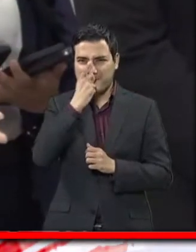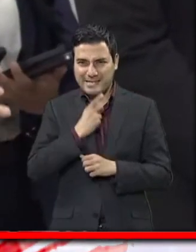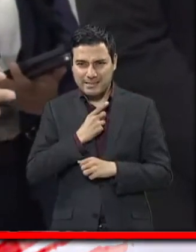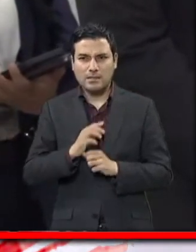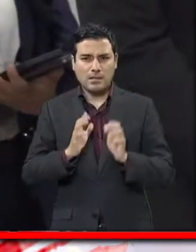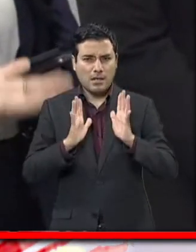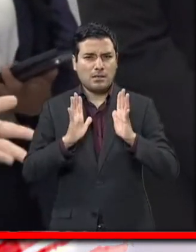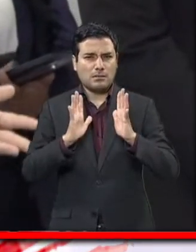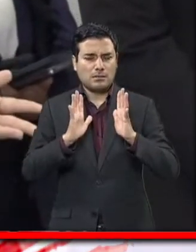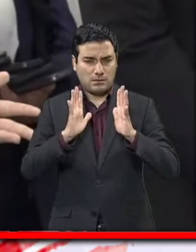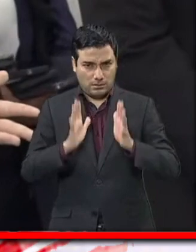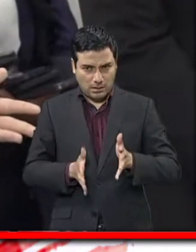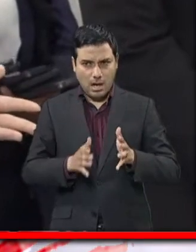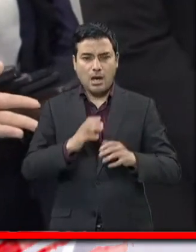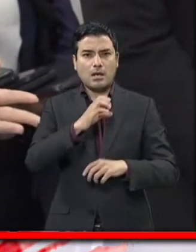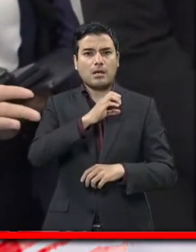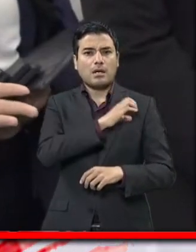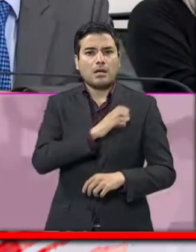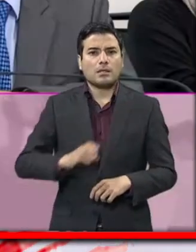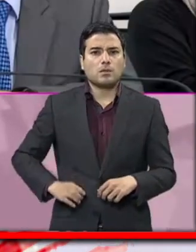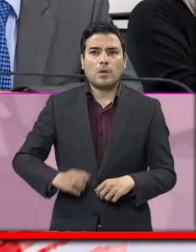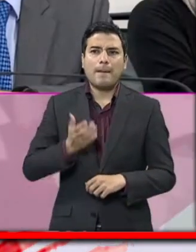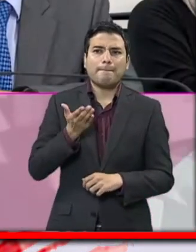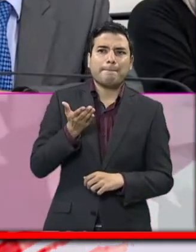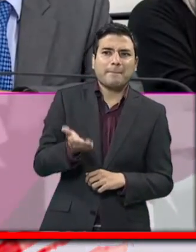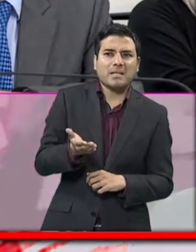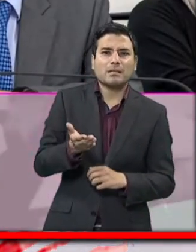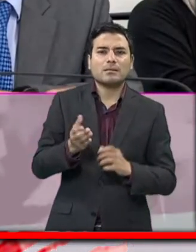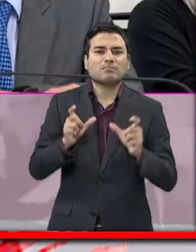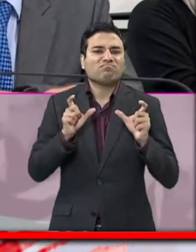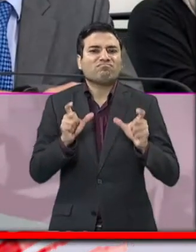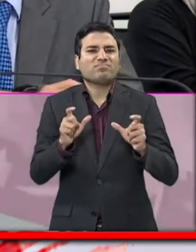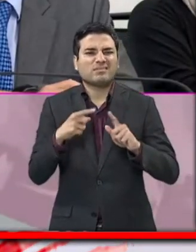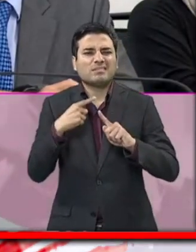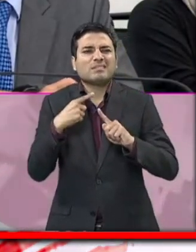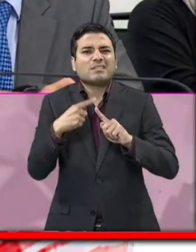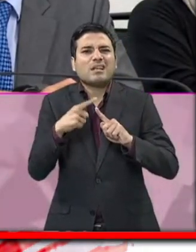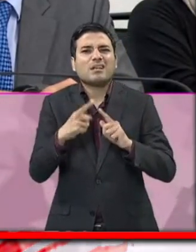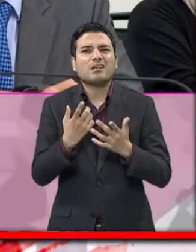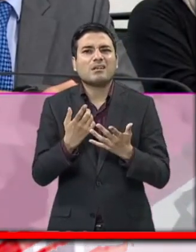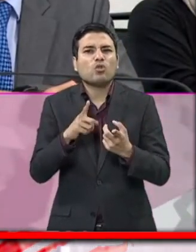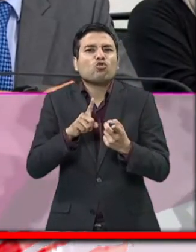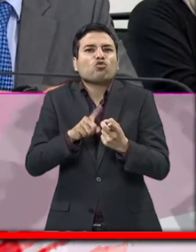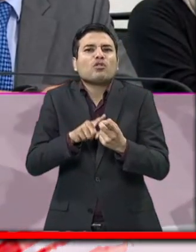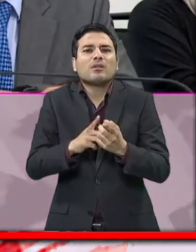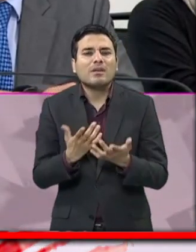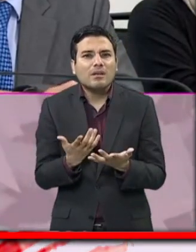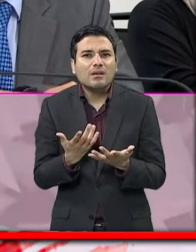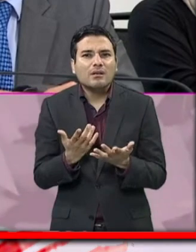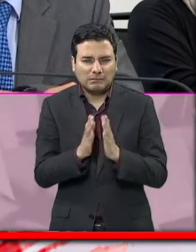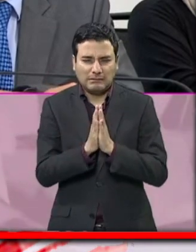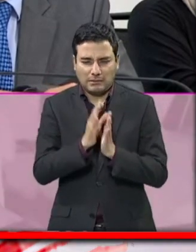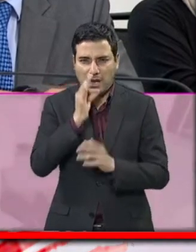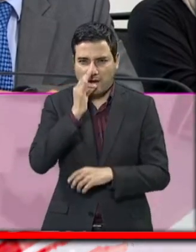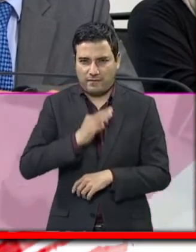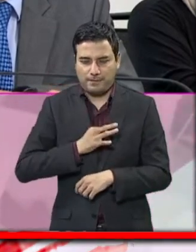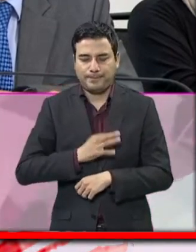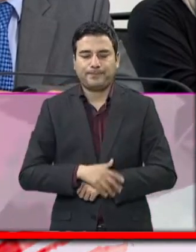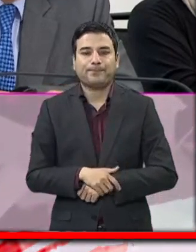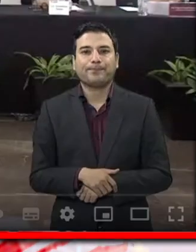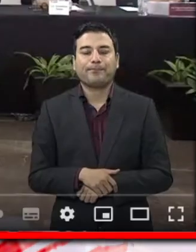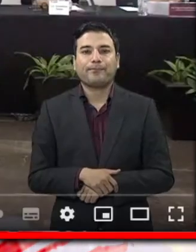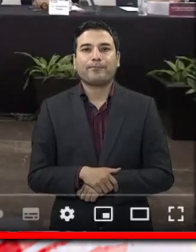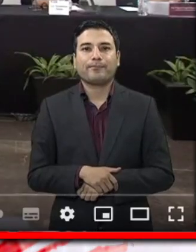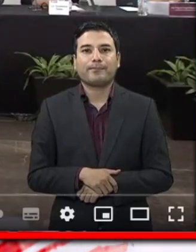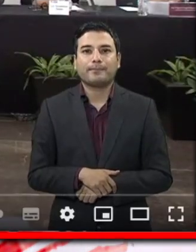comentarios y es muy importante a que nos ayuden a suscribirse a este canal para que nosotros podamos seguir subiendo este tipo